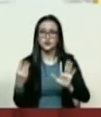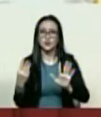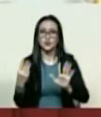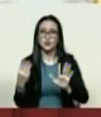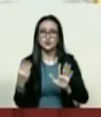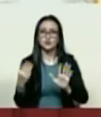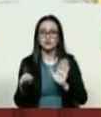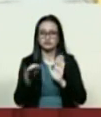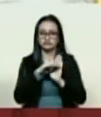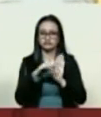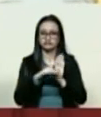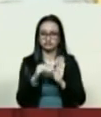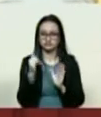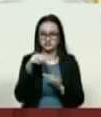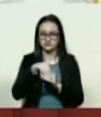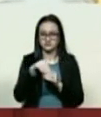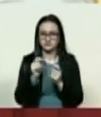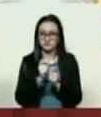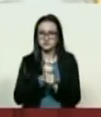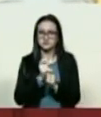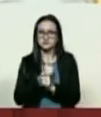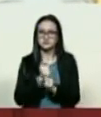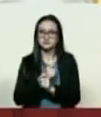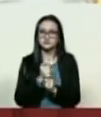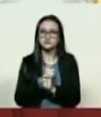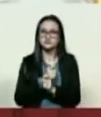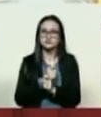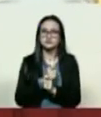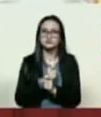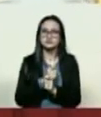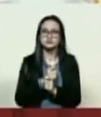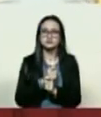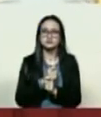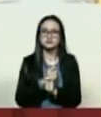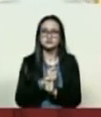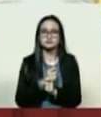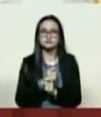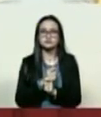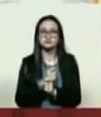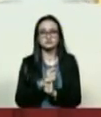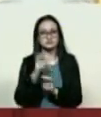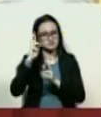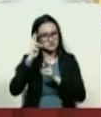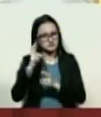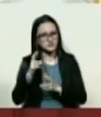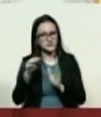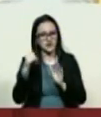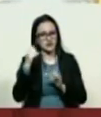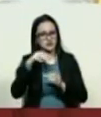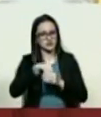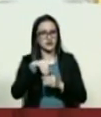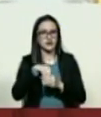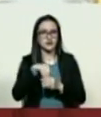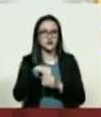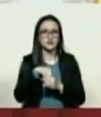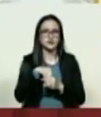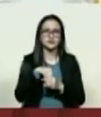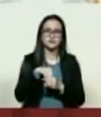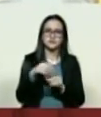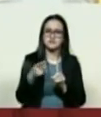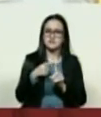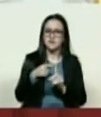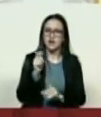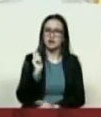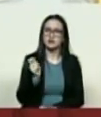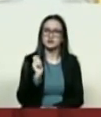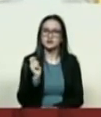fase interna de renovación, pero una fase además de reconocimiento interno, y una de las primeras tareas que tenemos